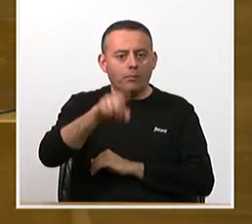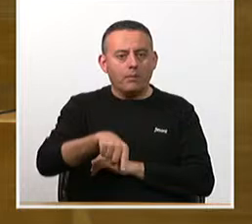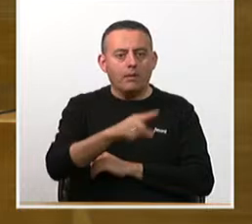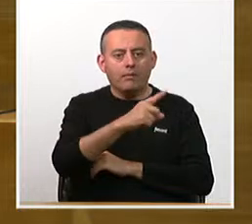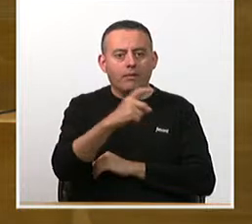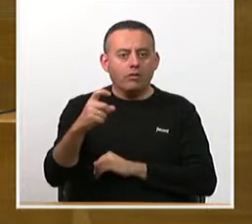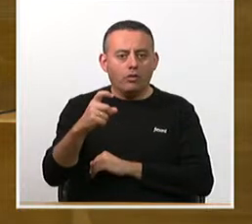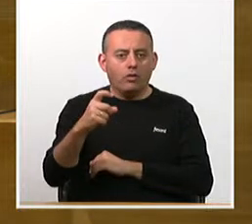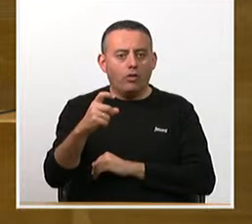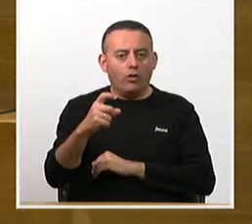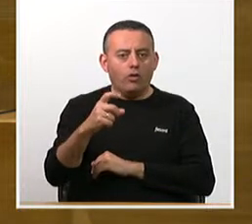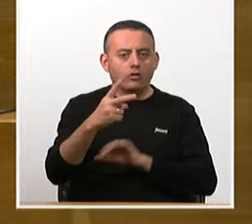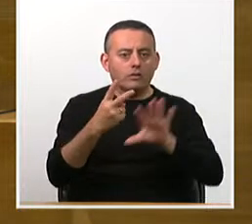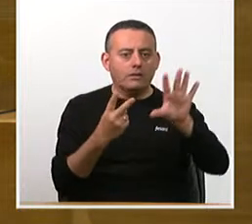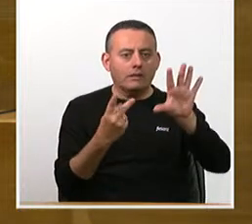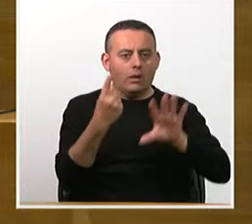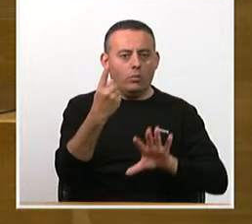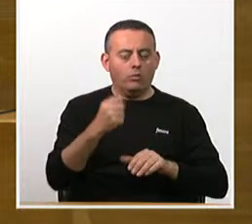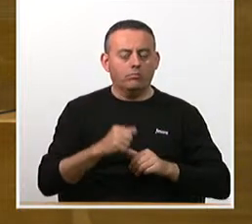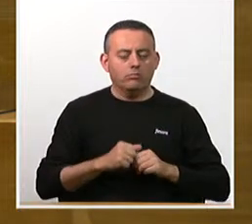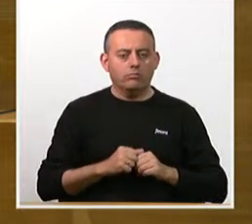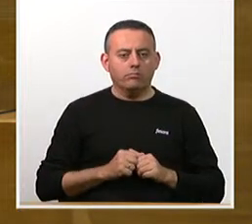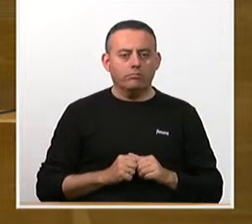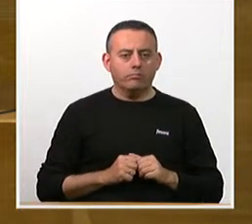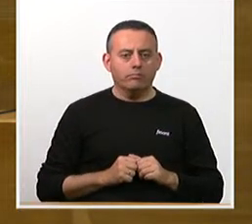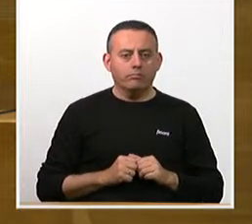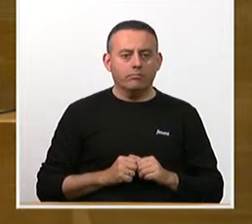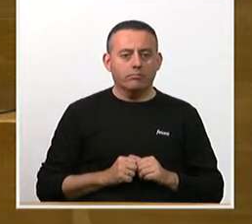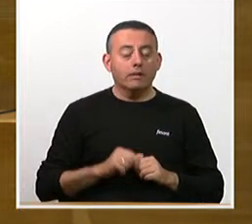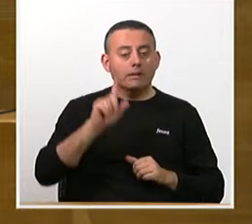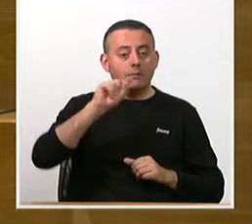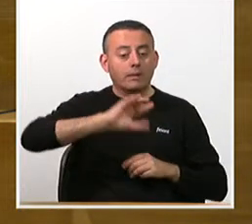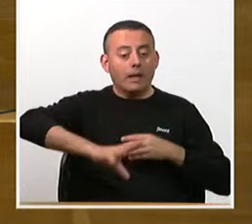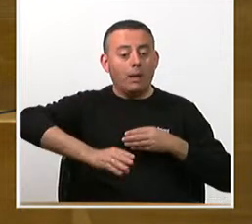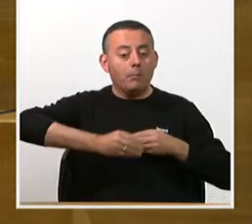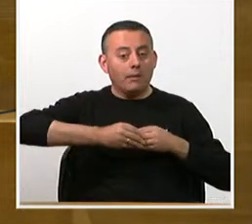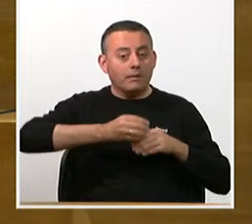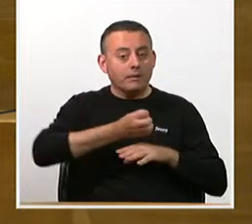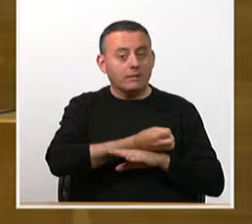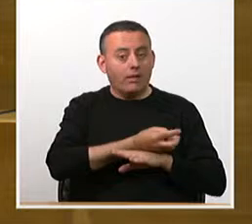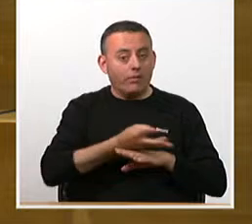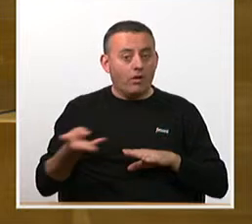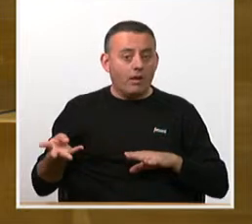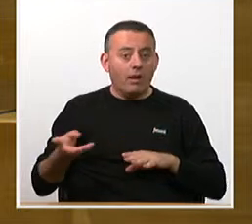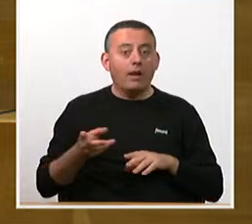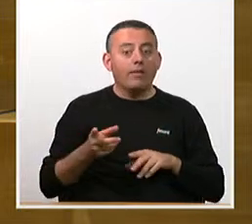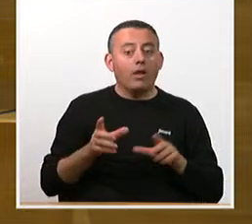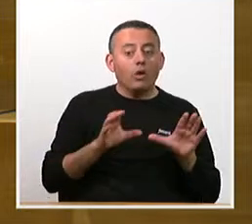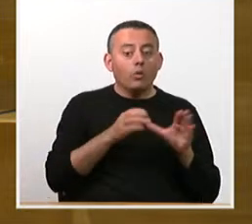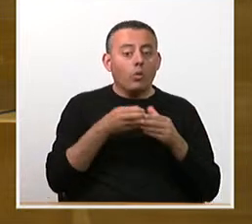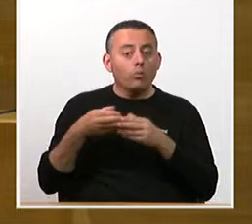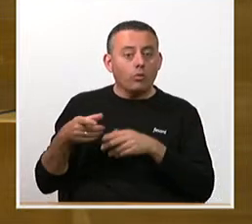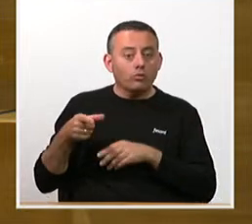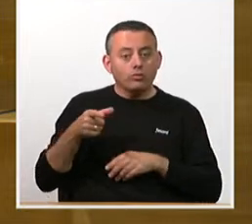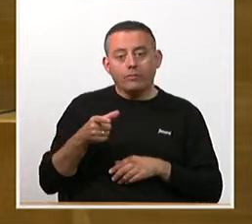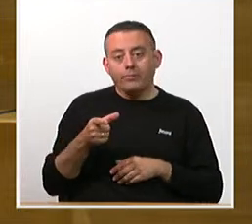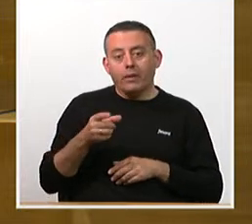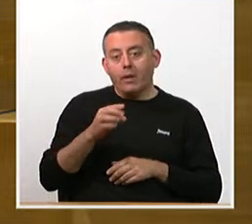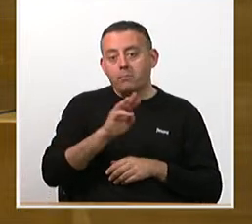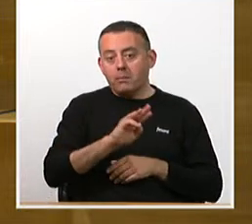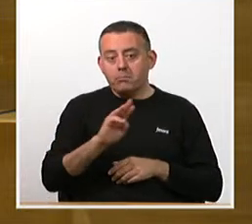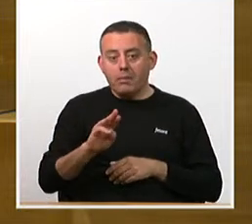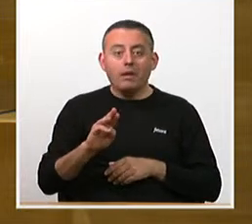121 71 con la enmienda transaccional de los grupos parlamentarios popular y compromís